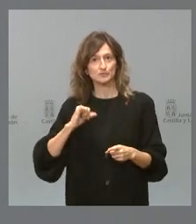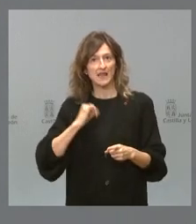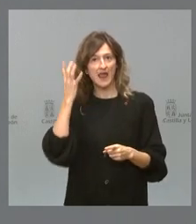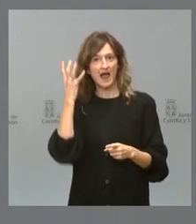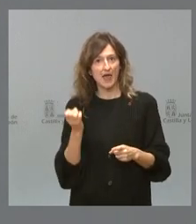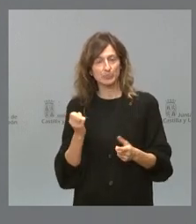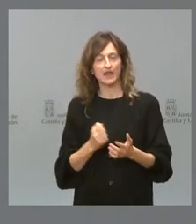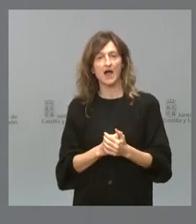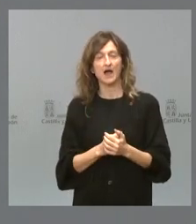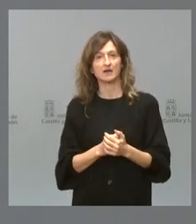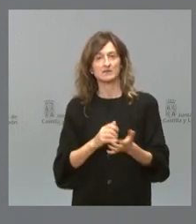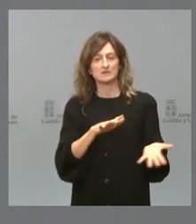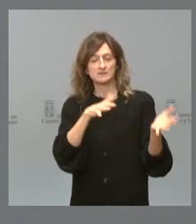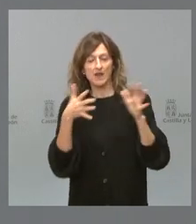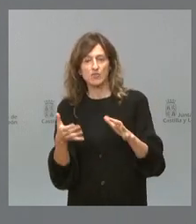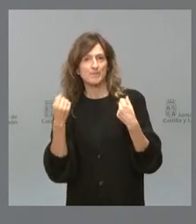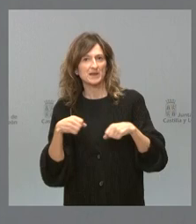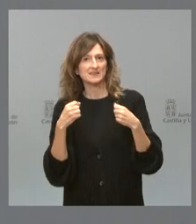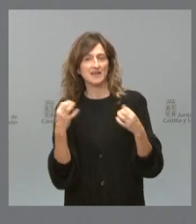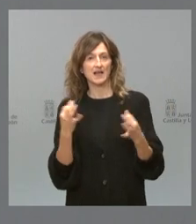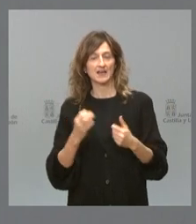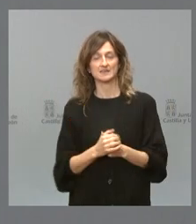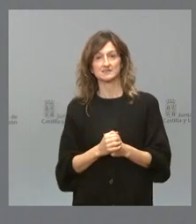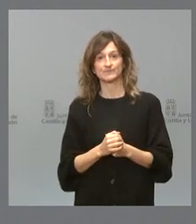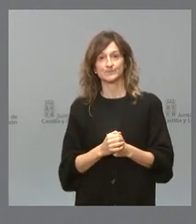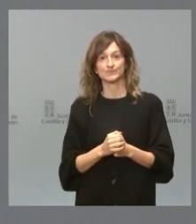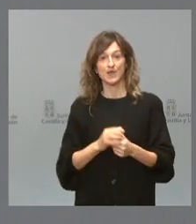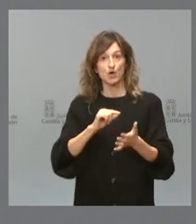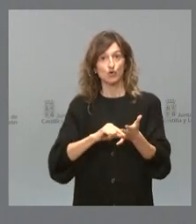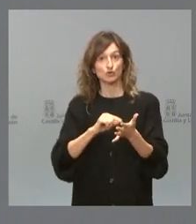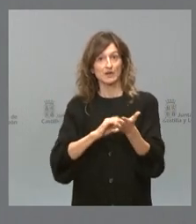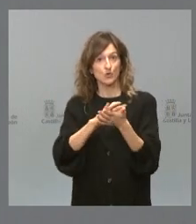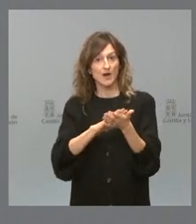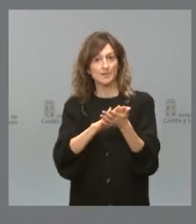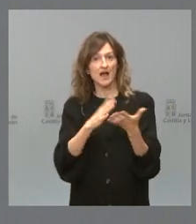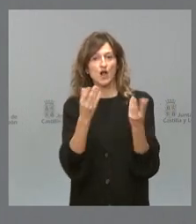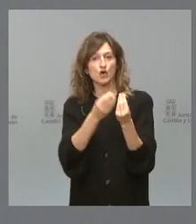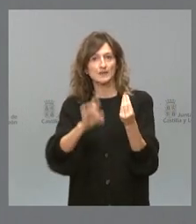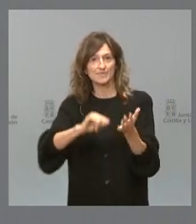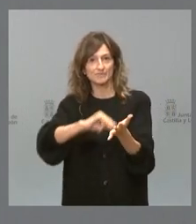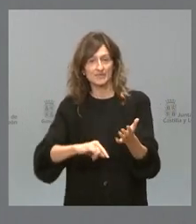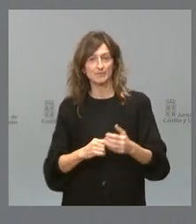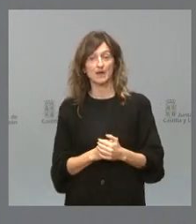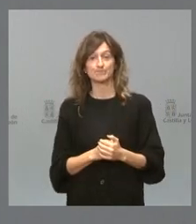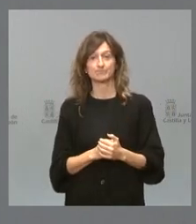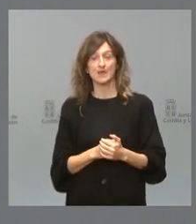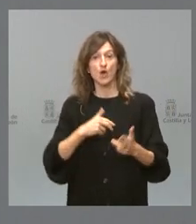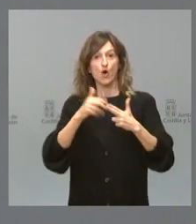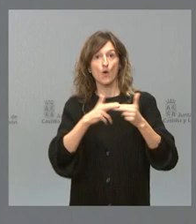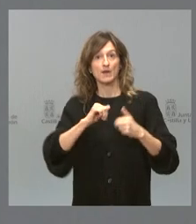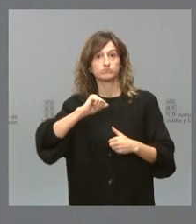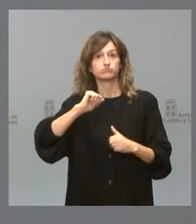que es en que se traduce en la práctica con quién van a firmar el contrato del que hablan Y para cuándo empiezan las